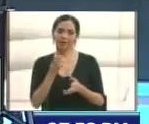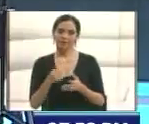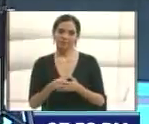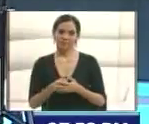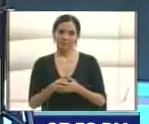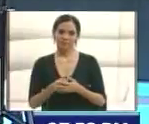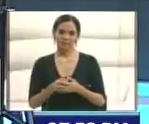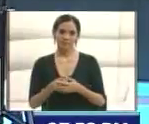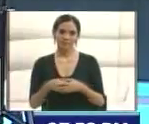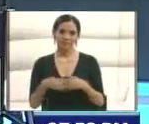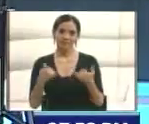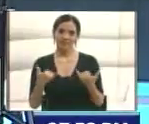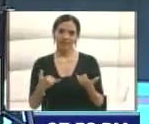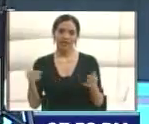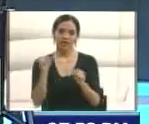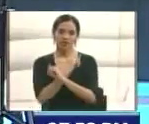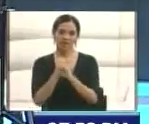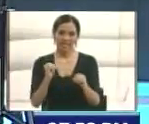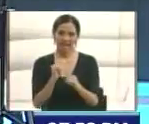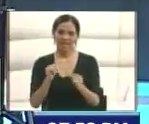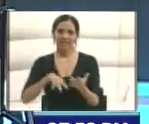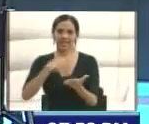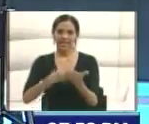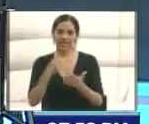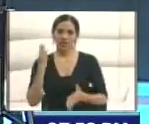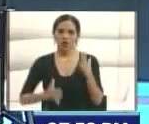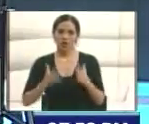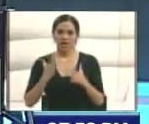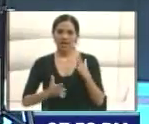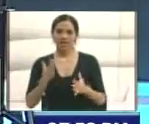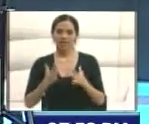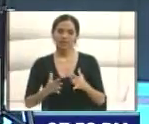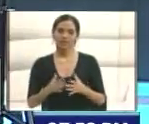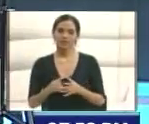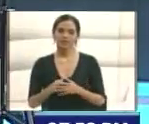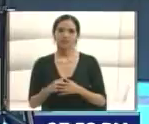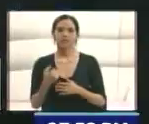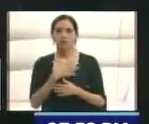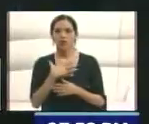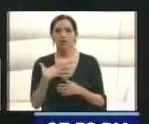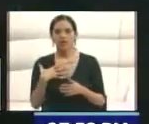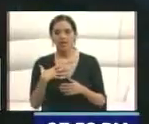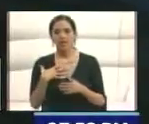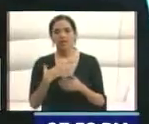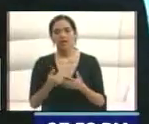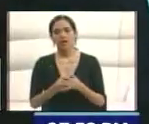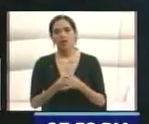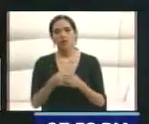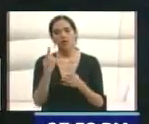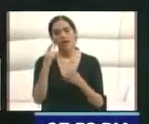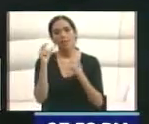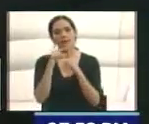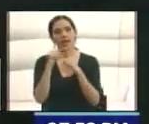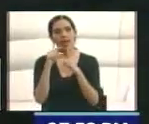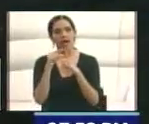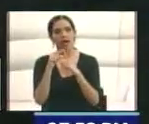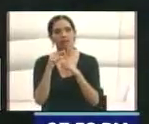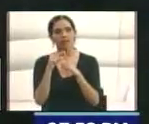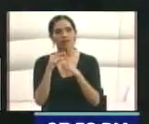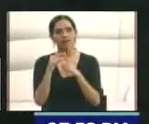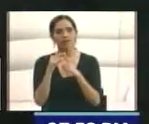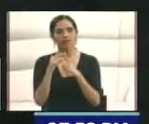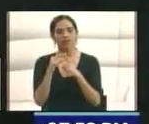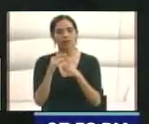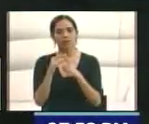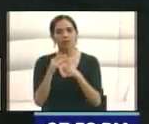ya llegamos al final de cayendo y corriendo yo quiero dedicar unas palabras por la